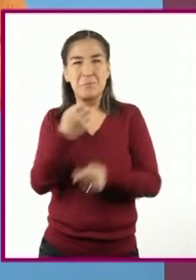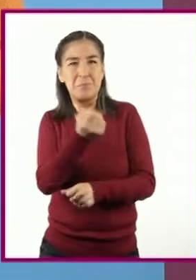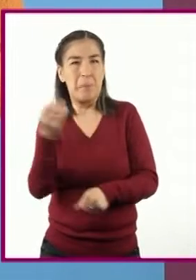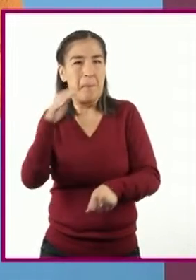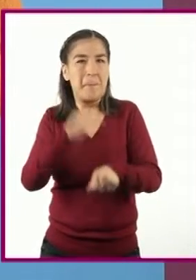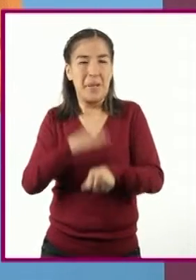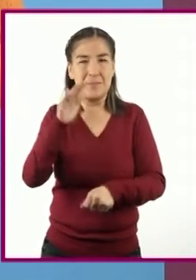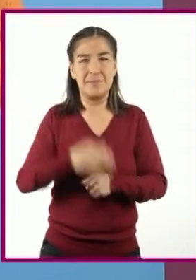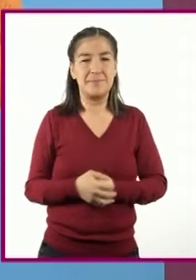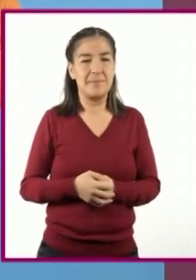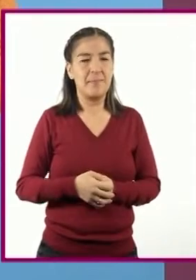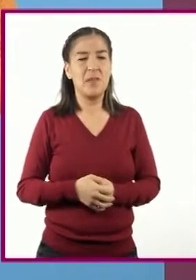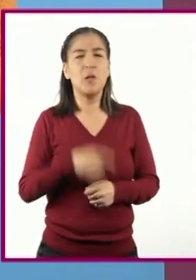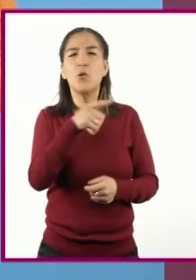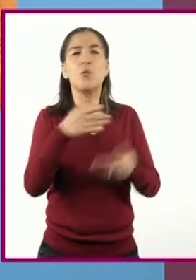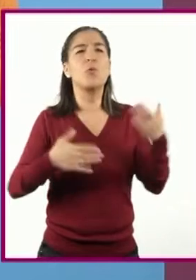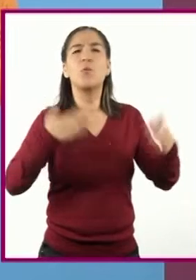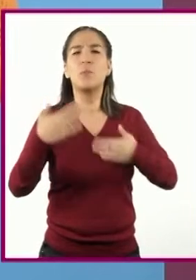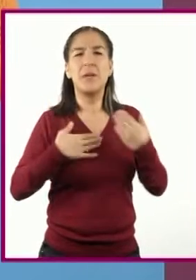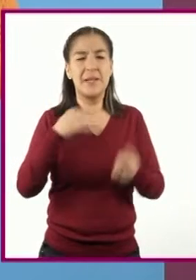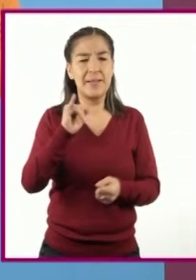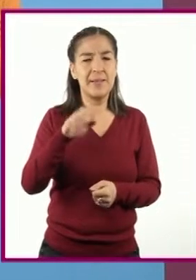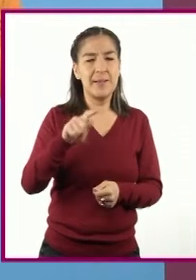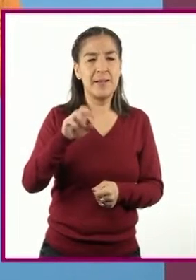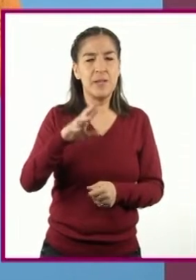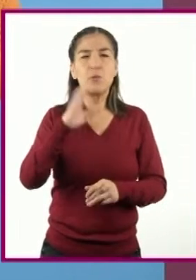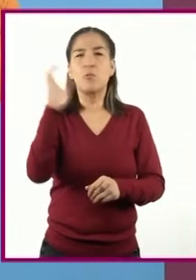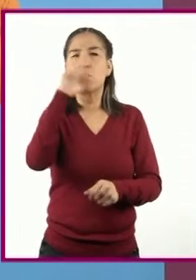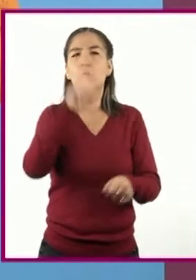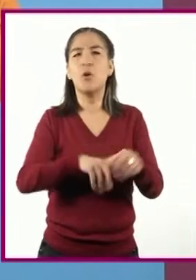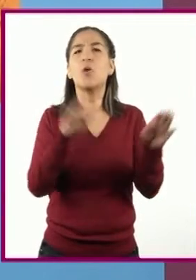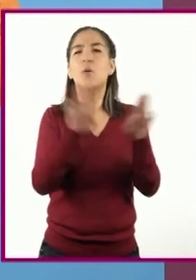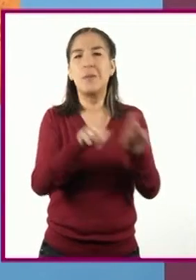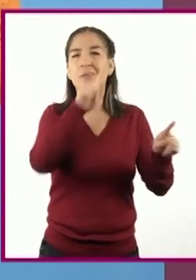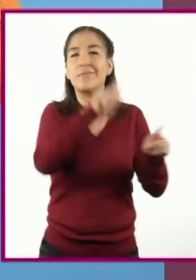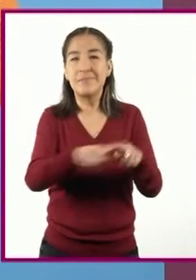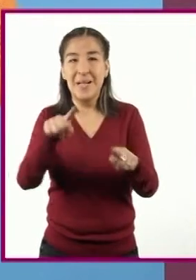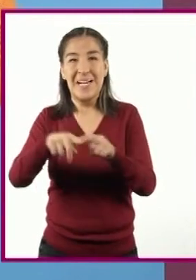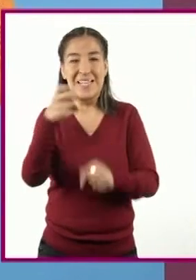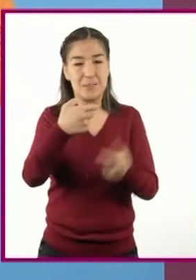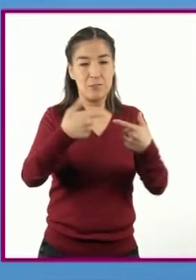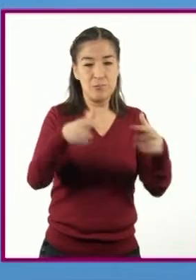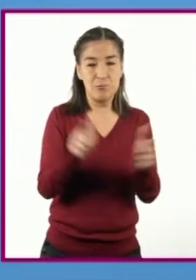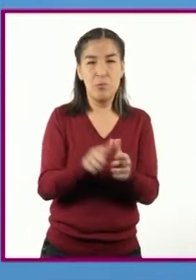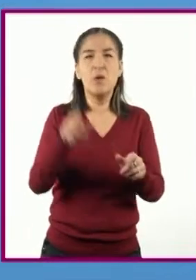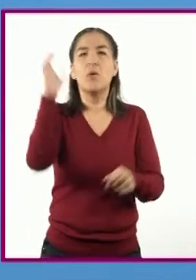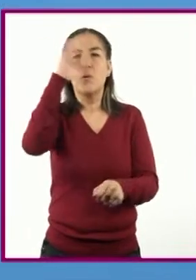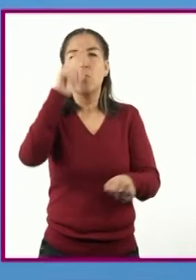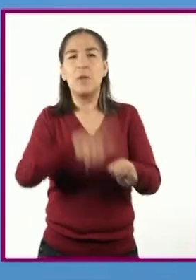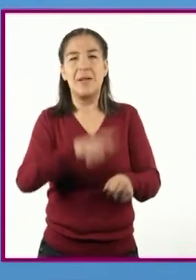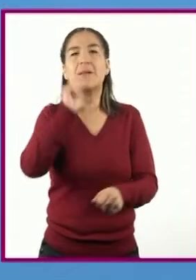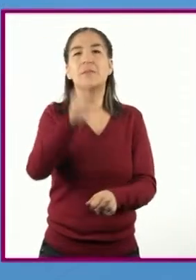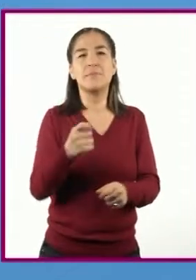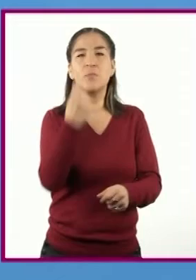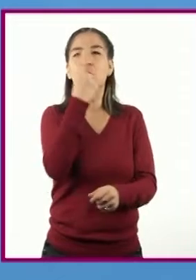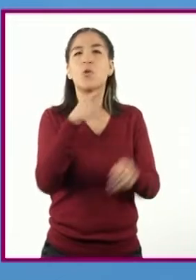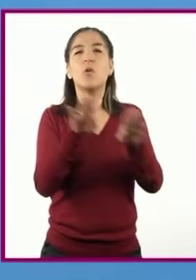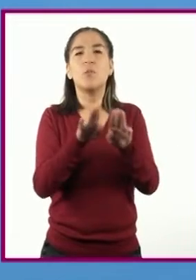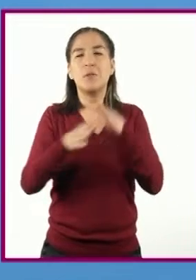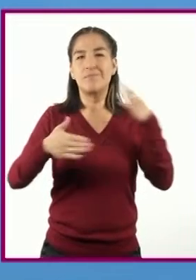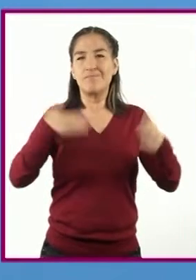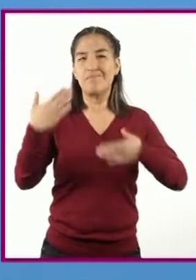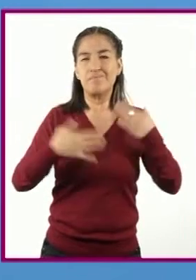Una convivencia intercultural es aquella en la que todos los grupos culturales tienen una